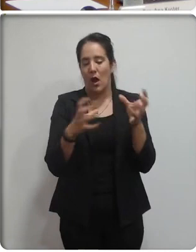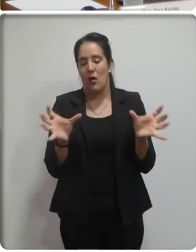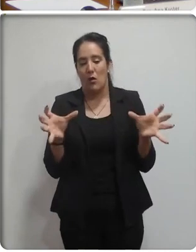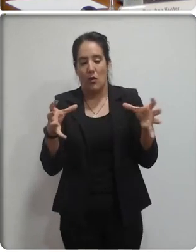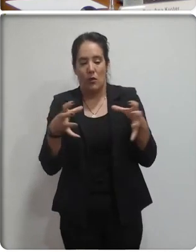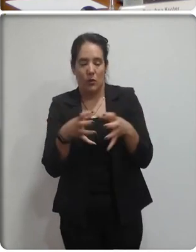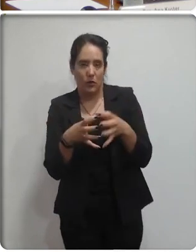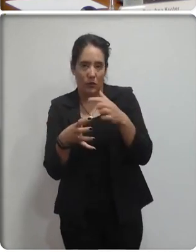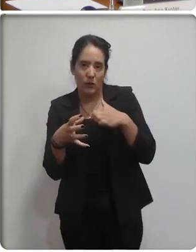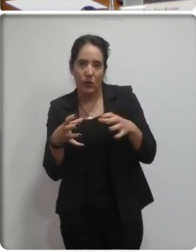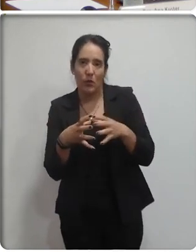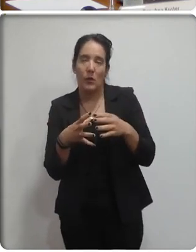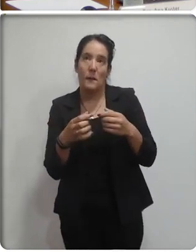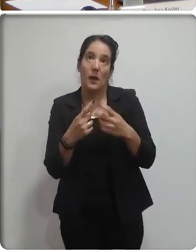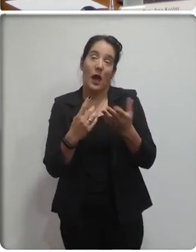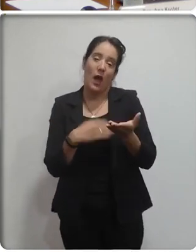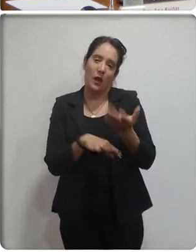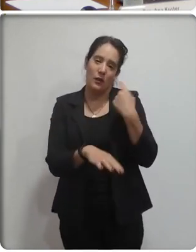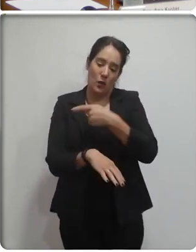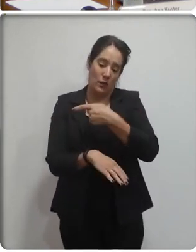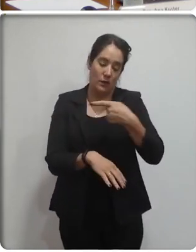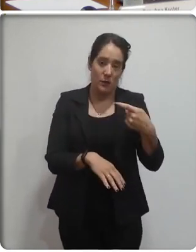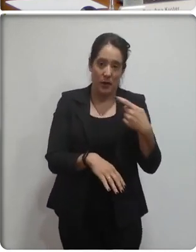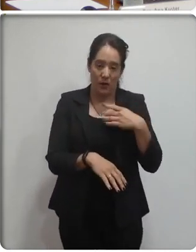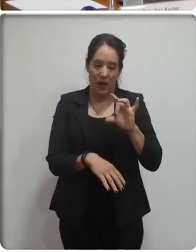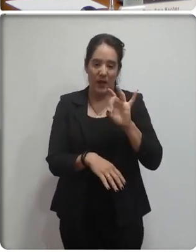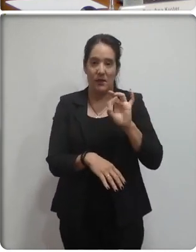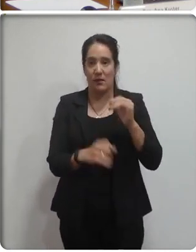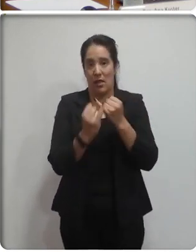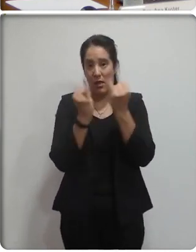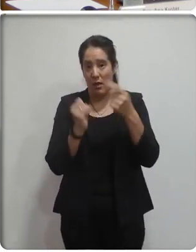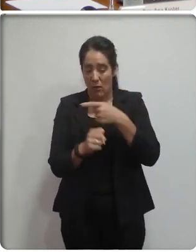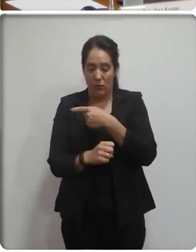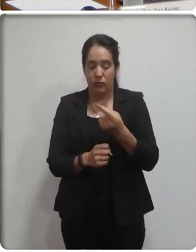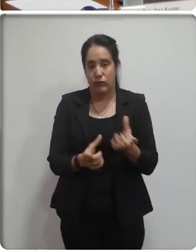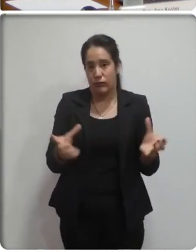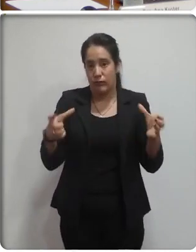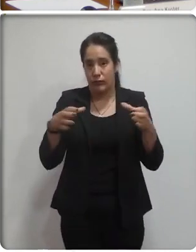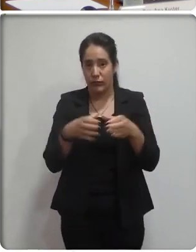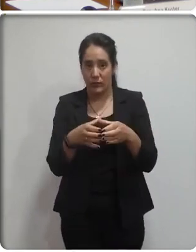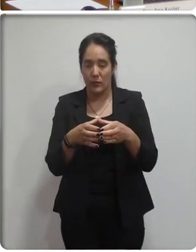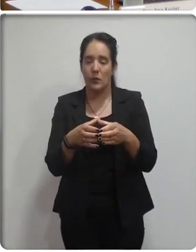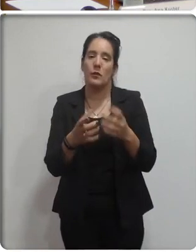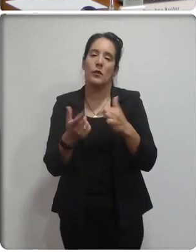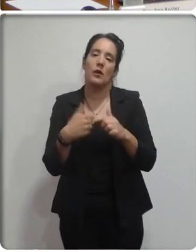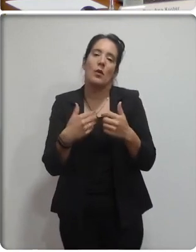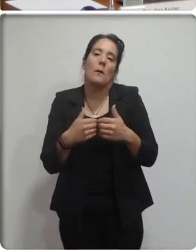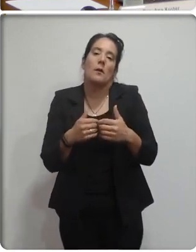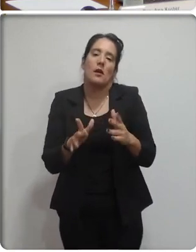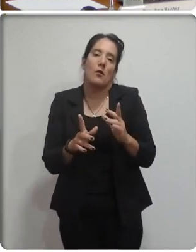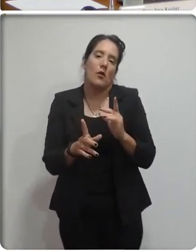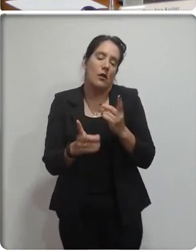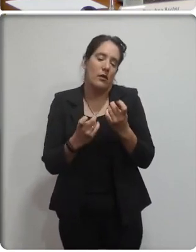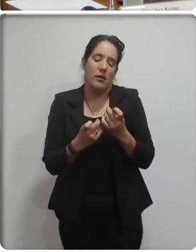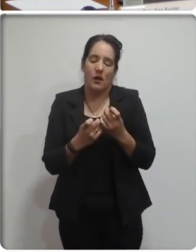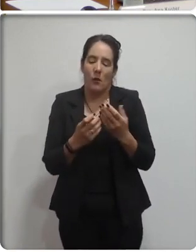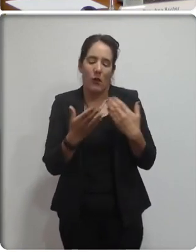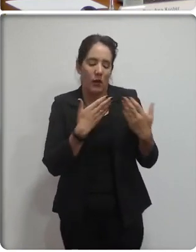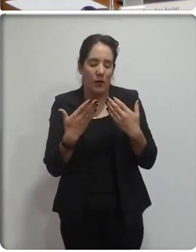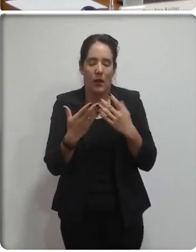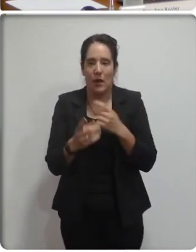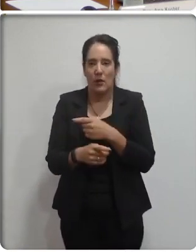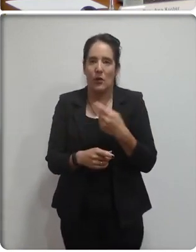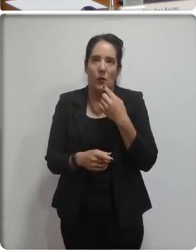al principio semanales y luego quincenales, porque al principio eran más frecuentes porque todo lo que es el pedido